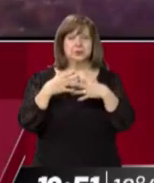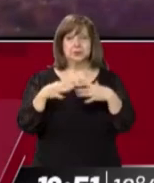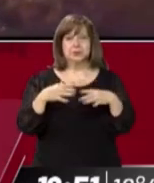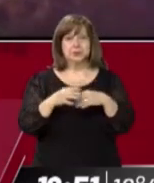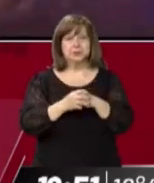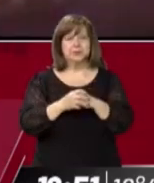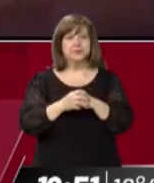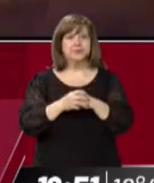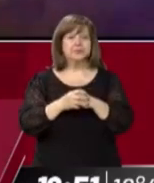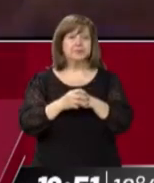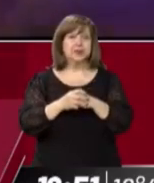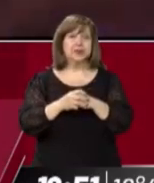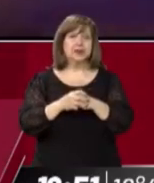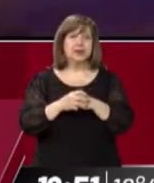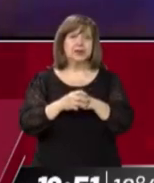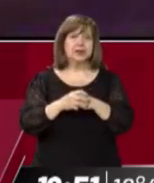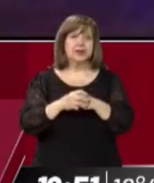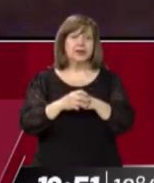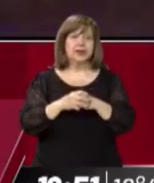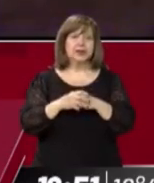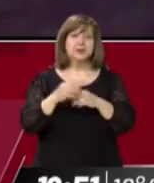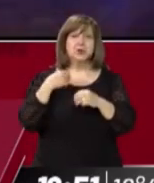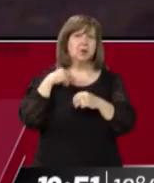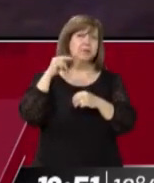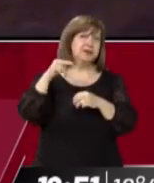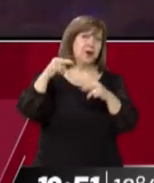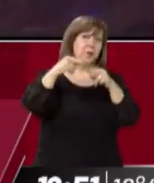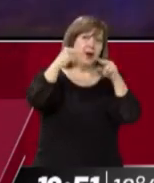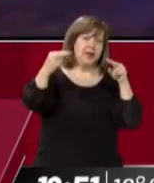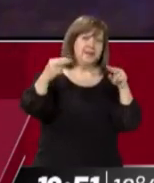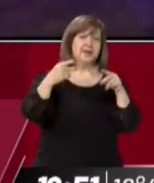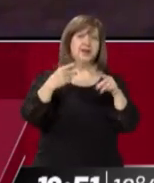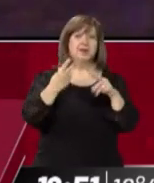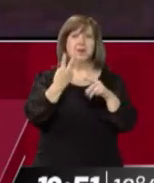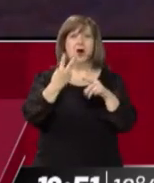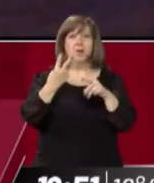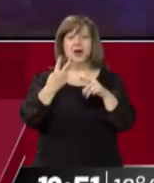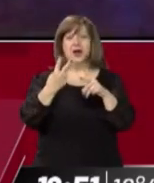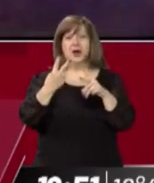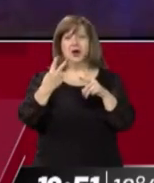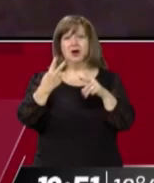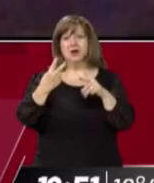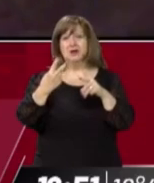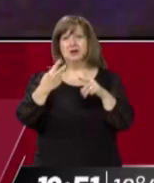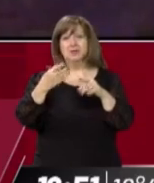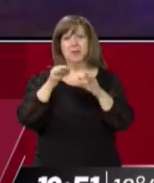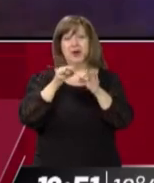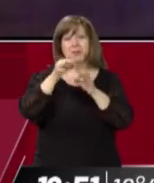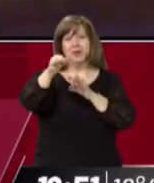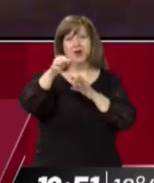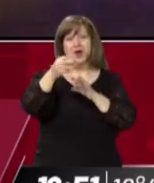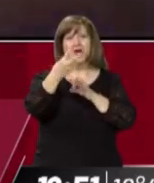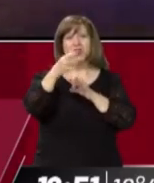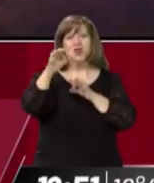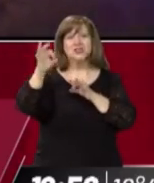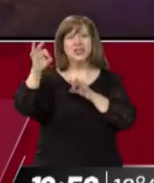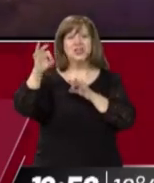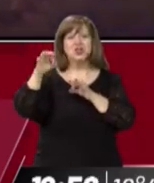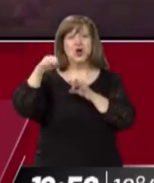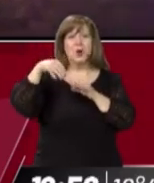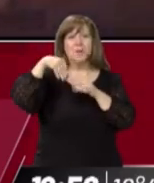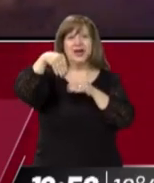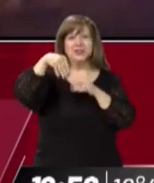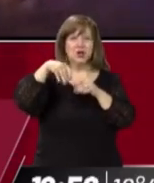porque tenía que hacer, estoy viendo el puente donde me queda, tenía que hacer 200 metros más y ya salía el peligro. Sí, prácticamente, sí, es una zona